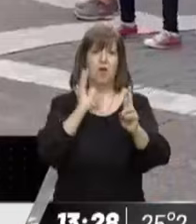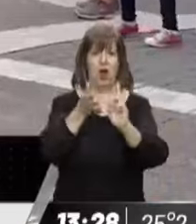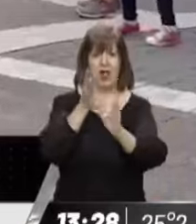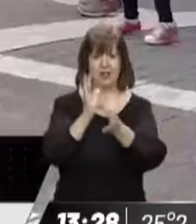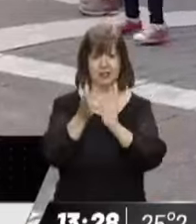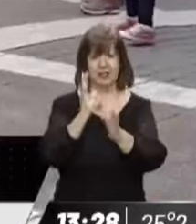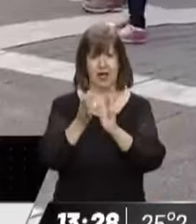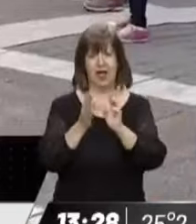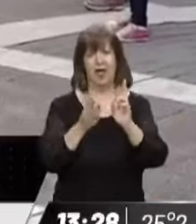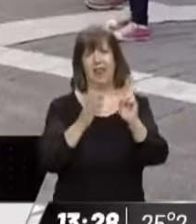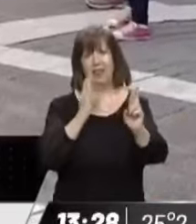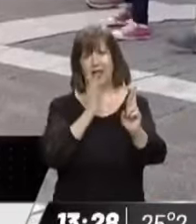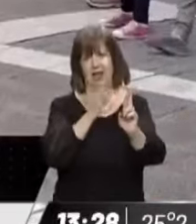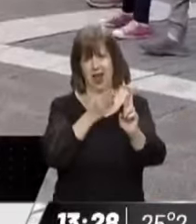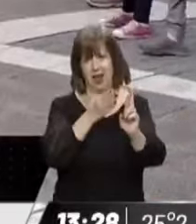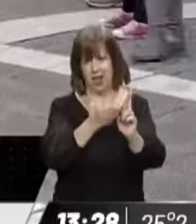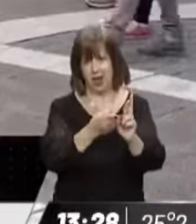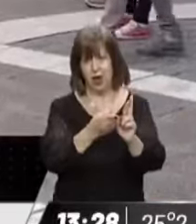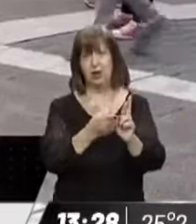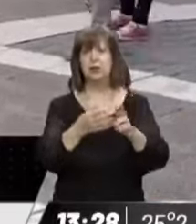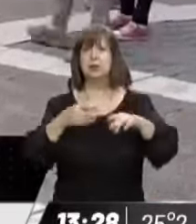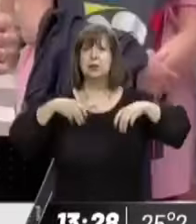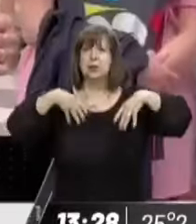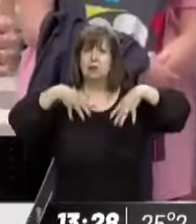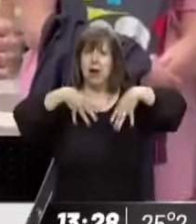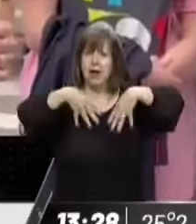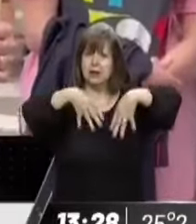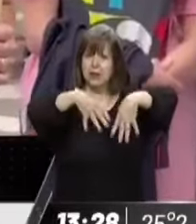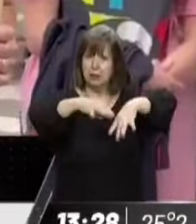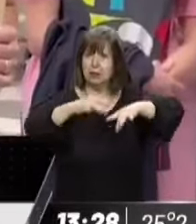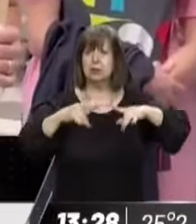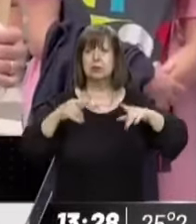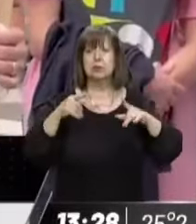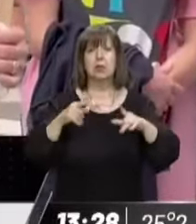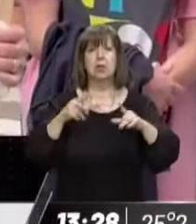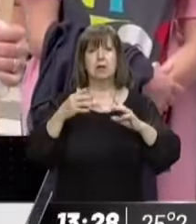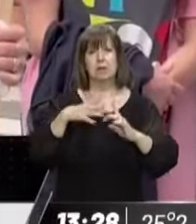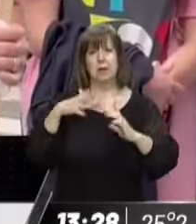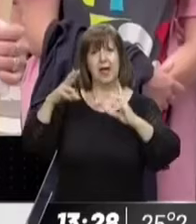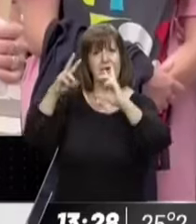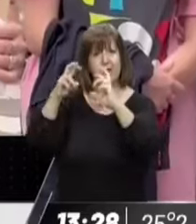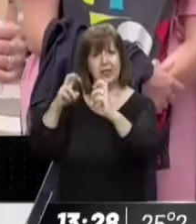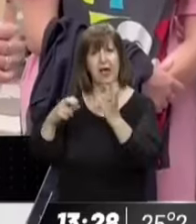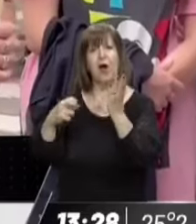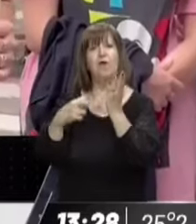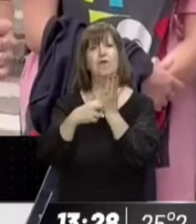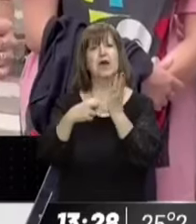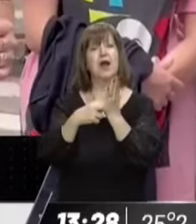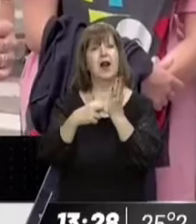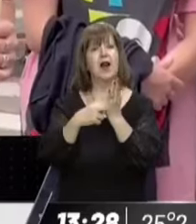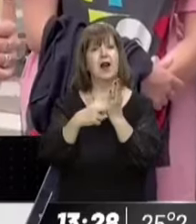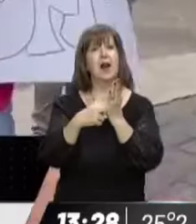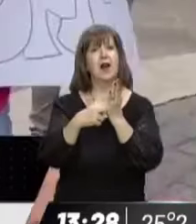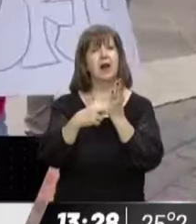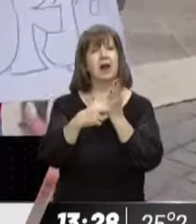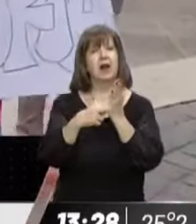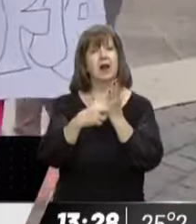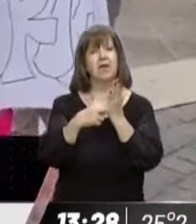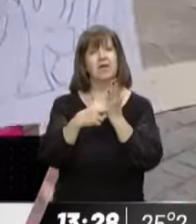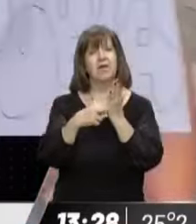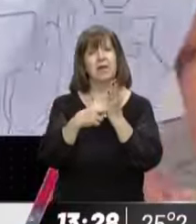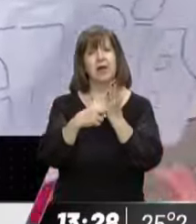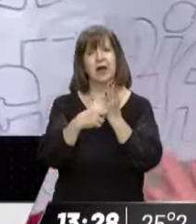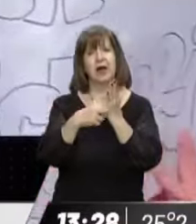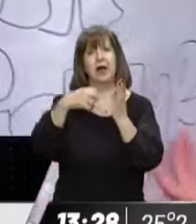causa. Entonces marcharon a la legislatura provincial mientras continúa y avanza la investigación que, recordemos, está a cargo del fiscal de